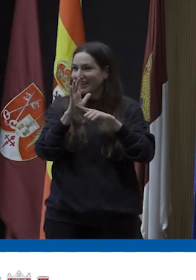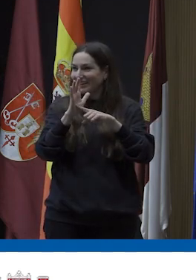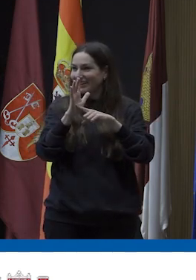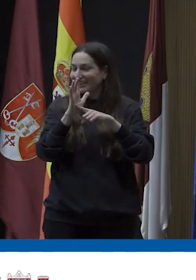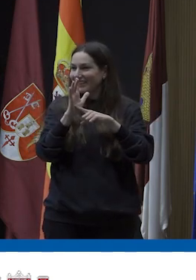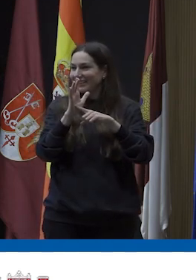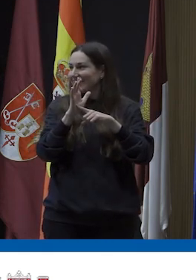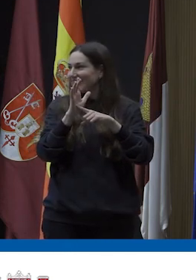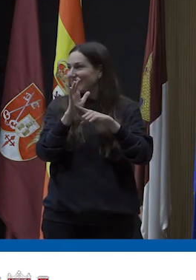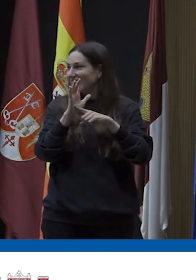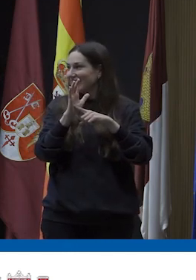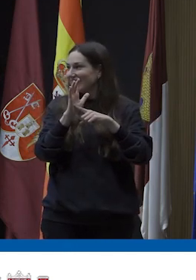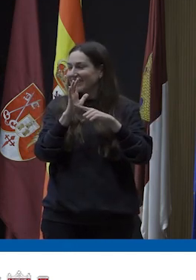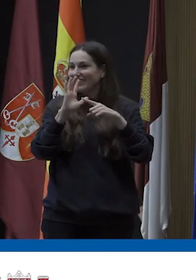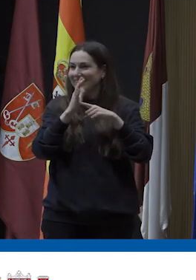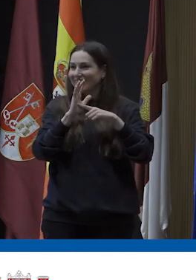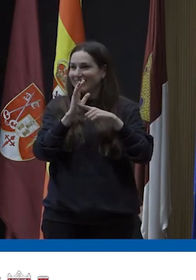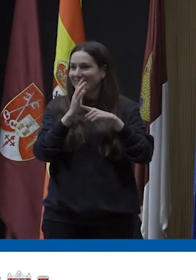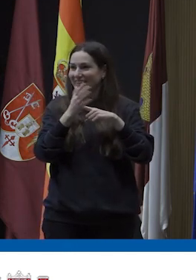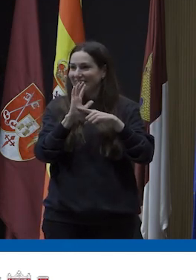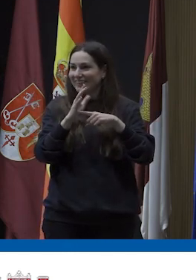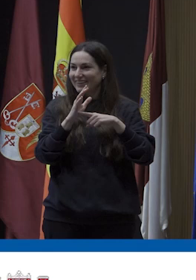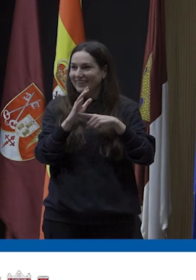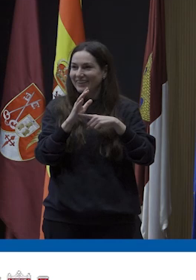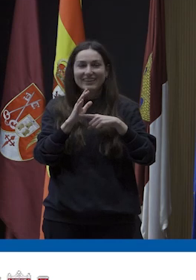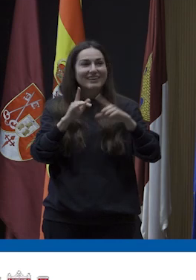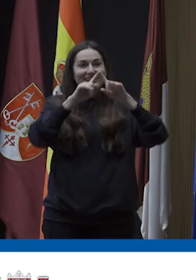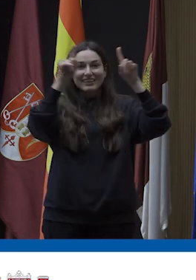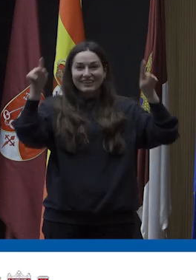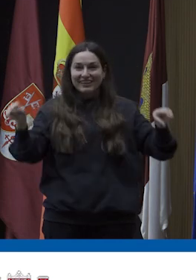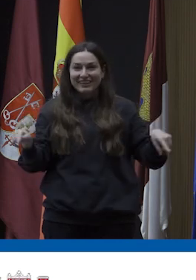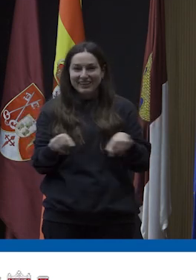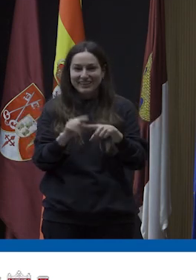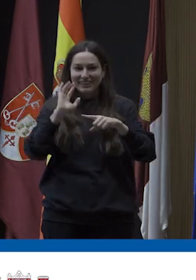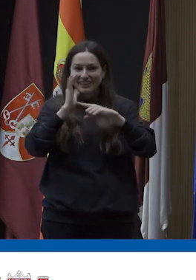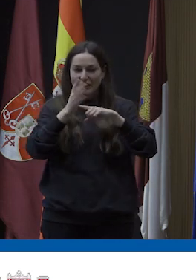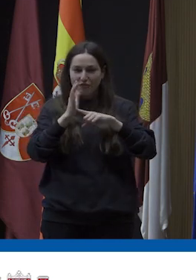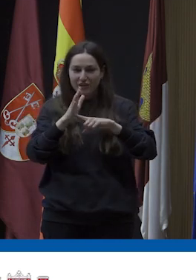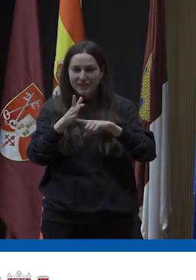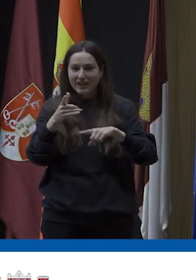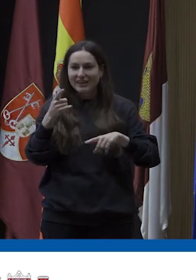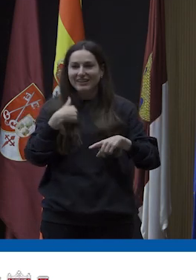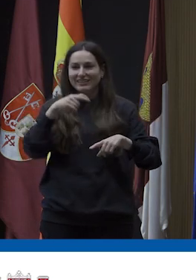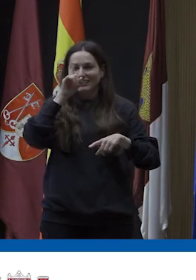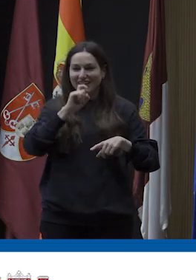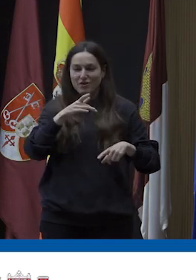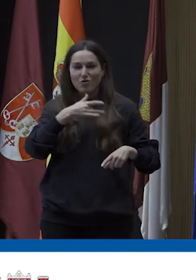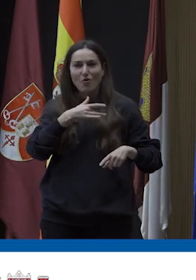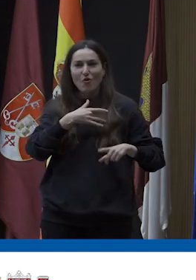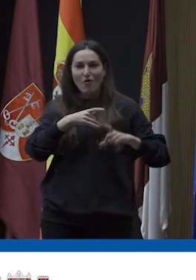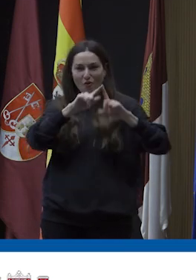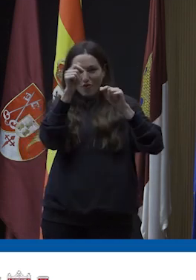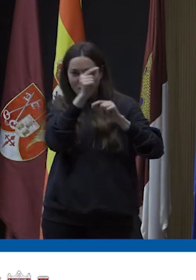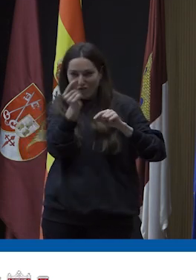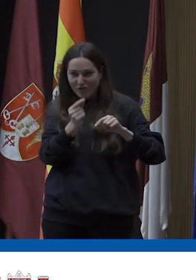Y la segunda cosa... ¿No lo puedes desarrollar eso? Sí, el cartel de la feria es un corazón. Ah, bueno, vale. Es que no lo